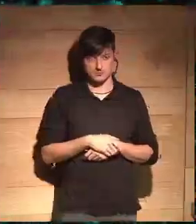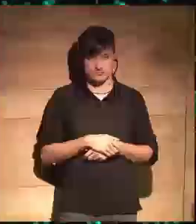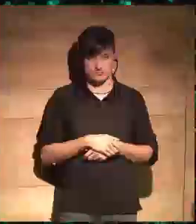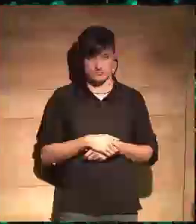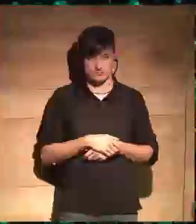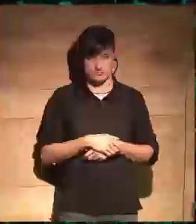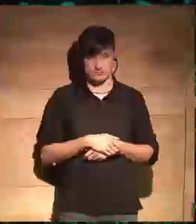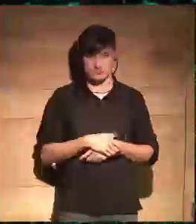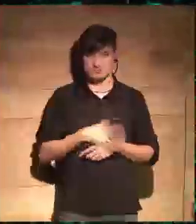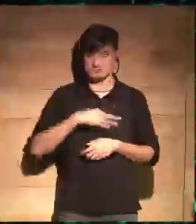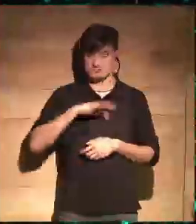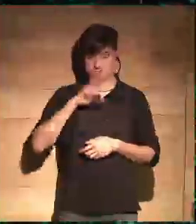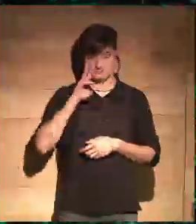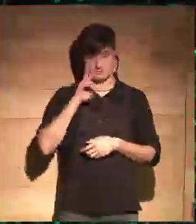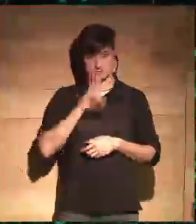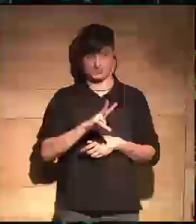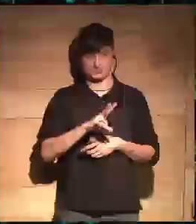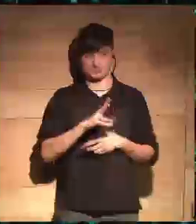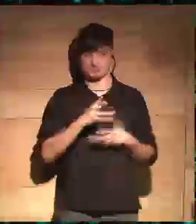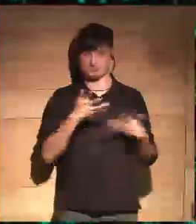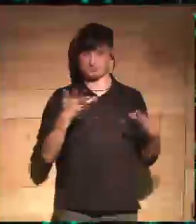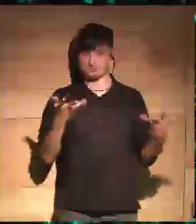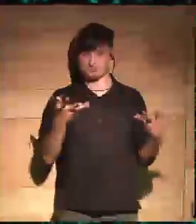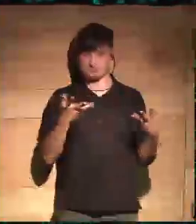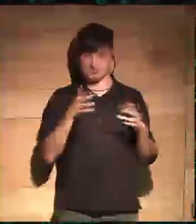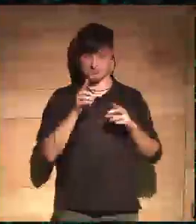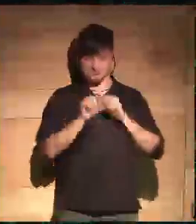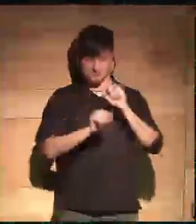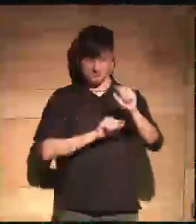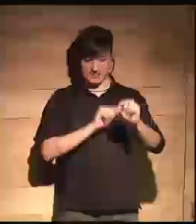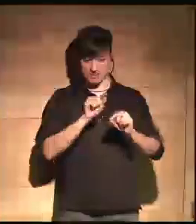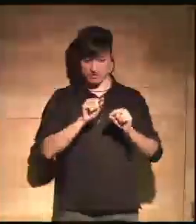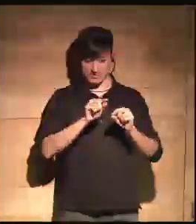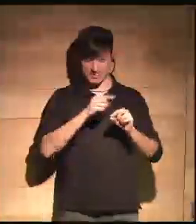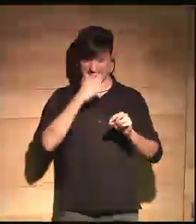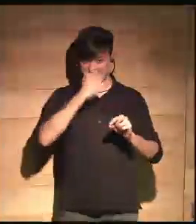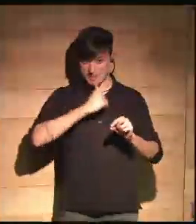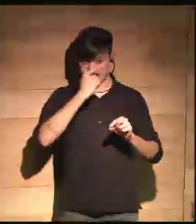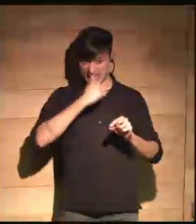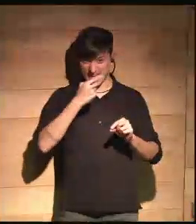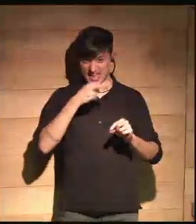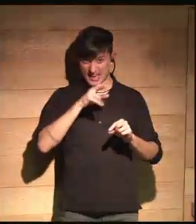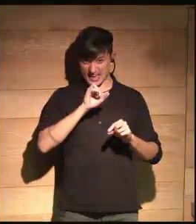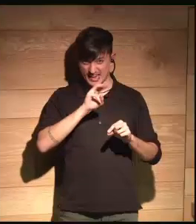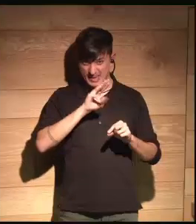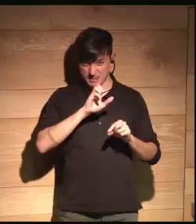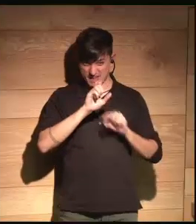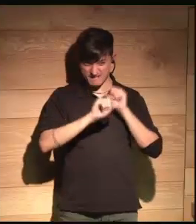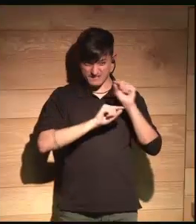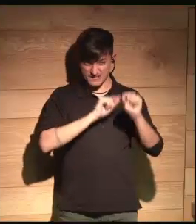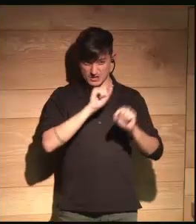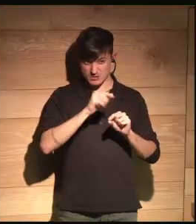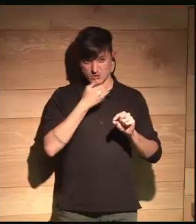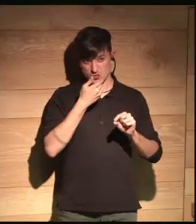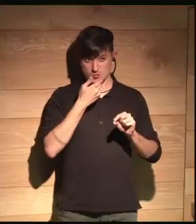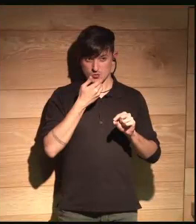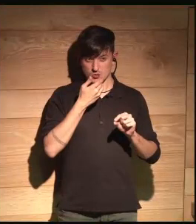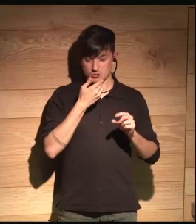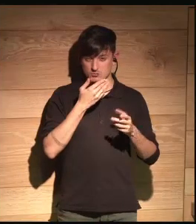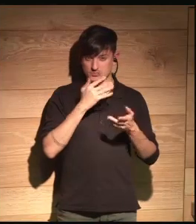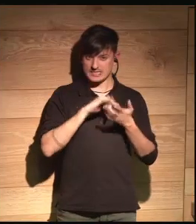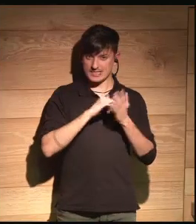y podemos ver por ejemplo el virus de la gripe antes de que la gente tuviera gripe entonces es como un sistema de alerta temprana para